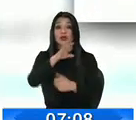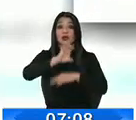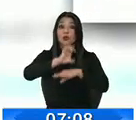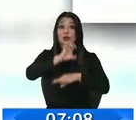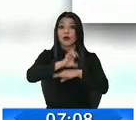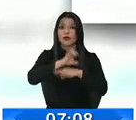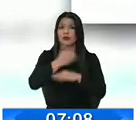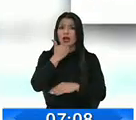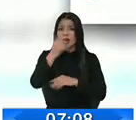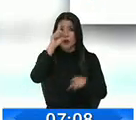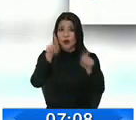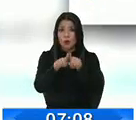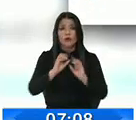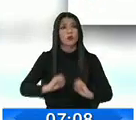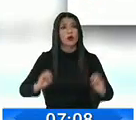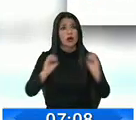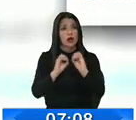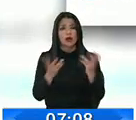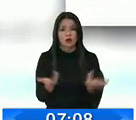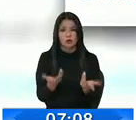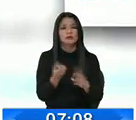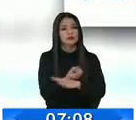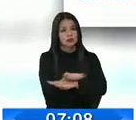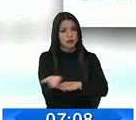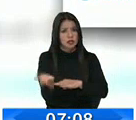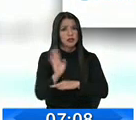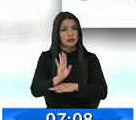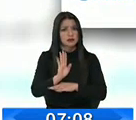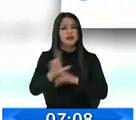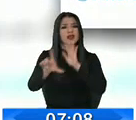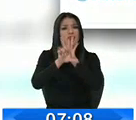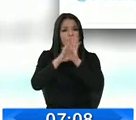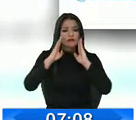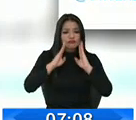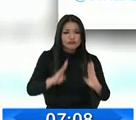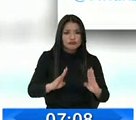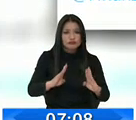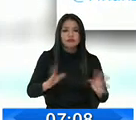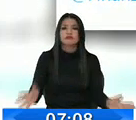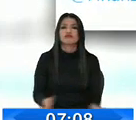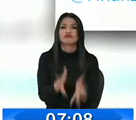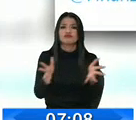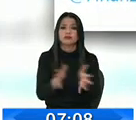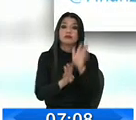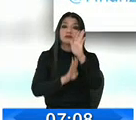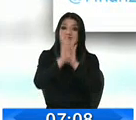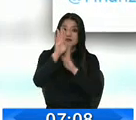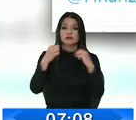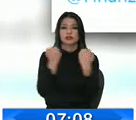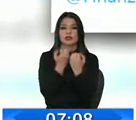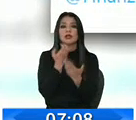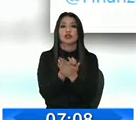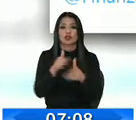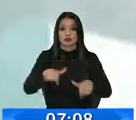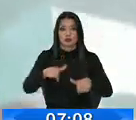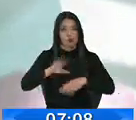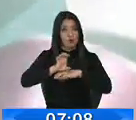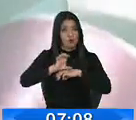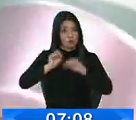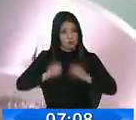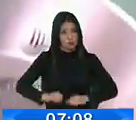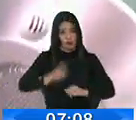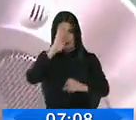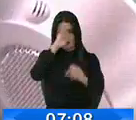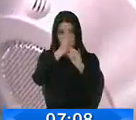presenta acuerdos, sino que brinda recomendaciones de políticas públicas en pro del desarrollo social y económico del país.